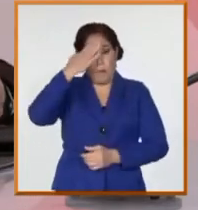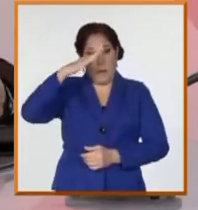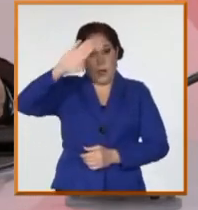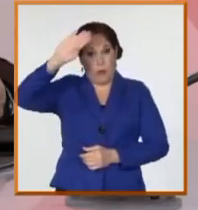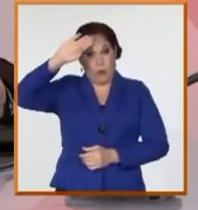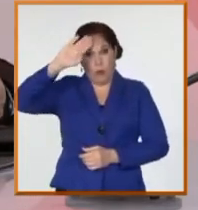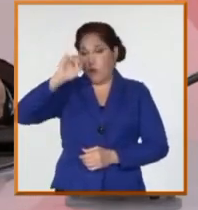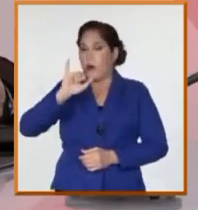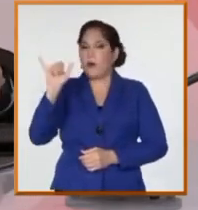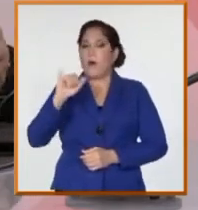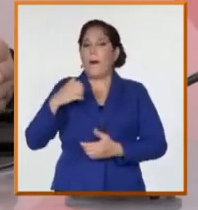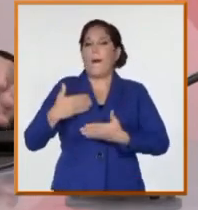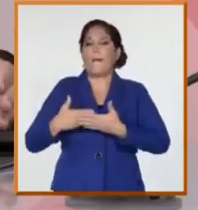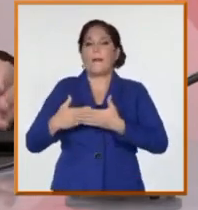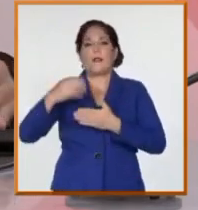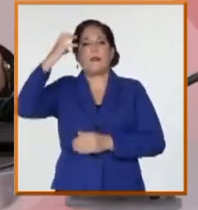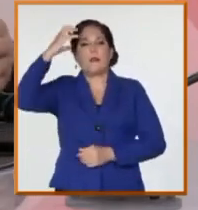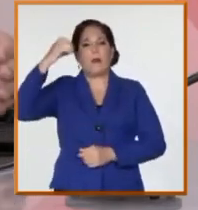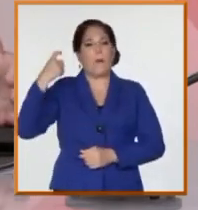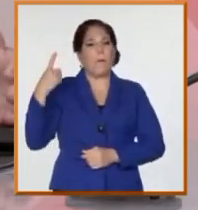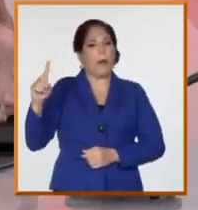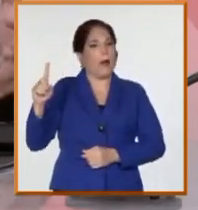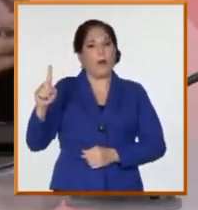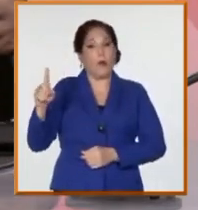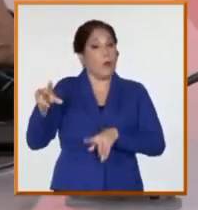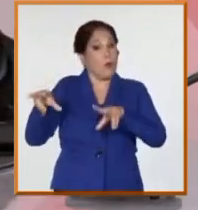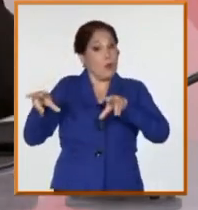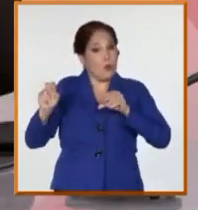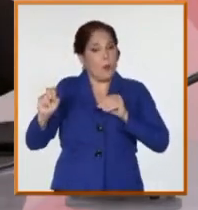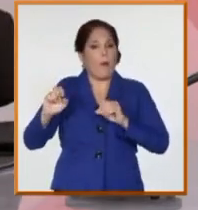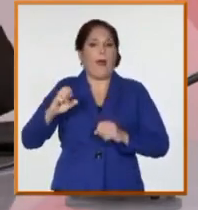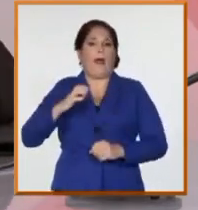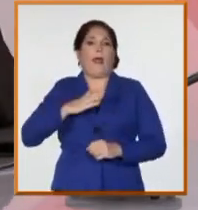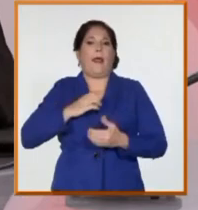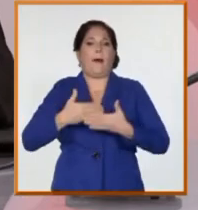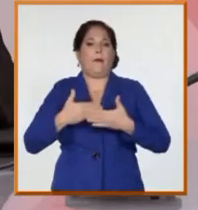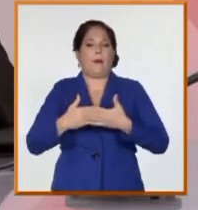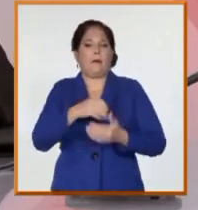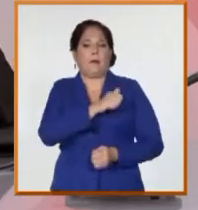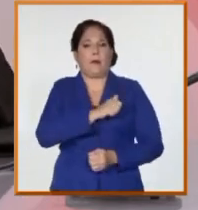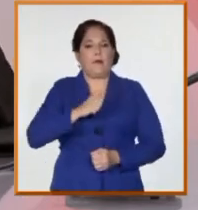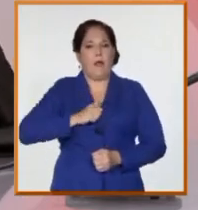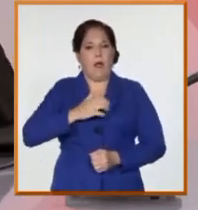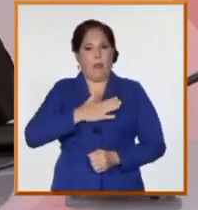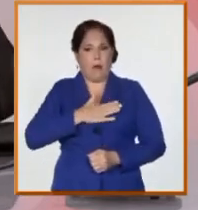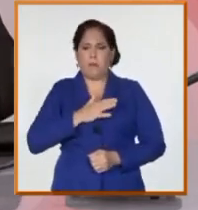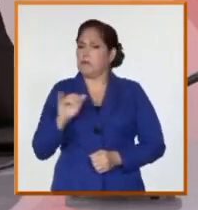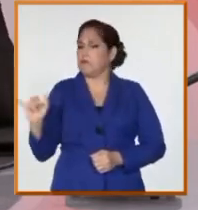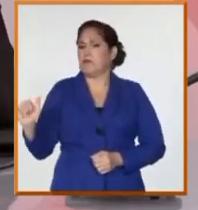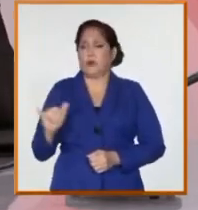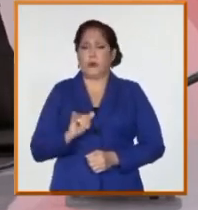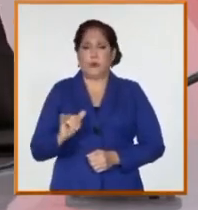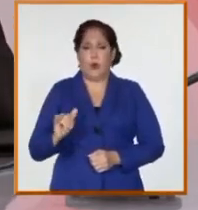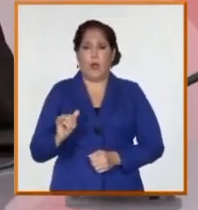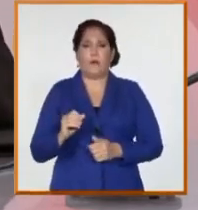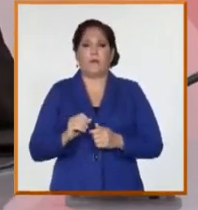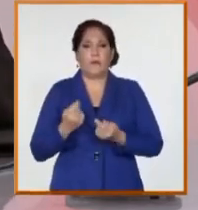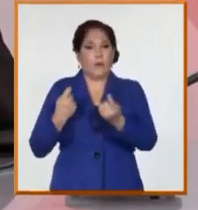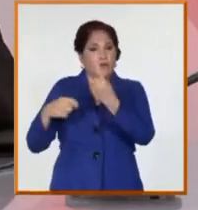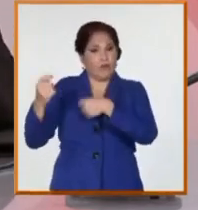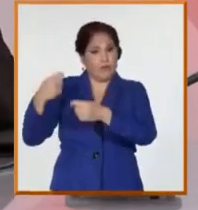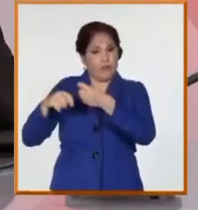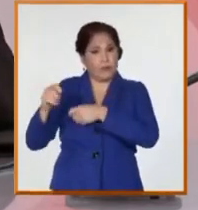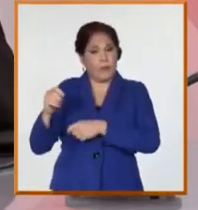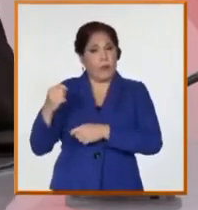no solo a la empresa Estatal sino también a las nuevas formas de gestión que encuentran causa a través de las empresas del comercio exterior para